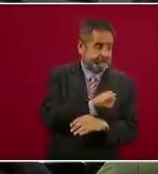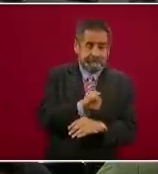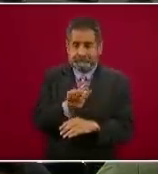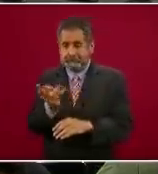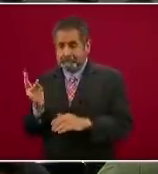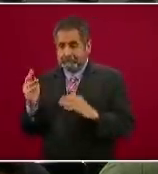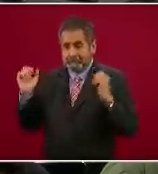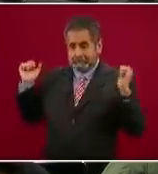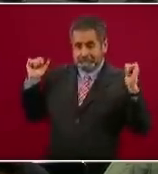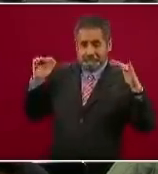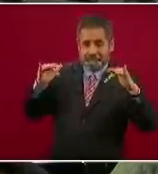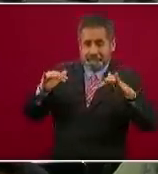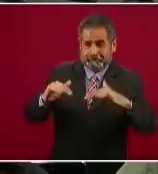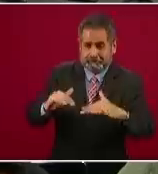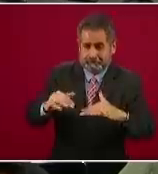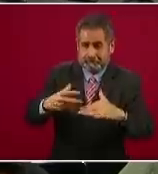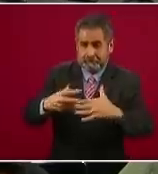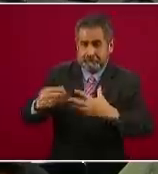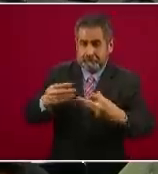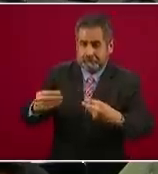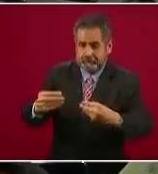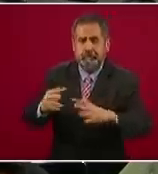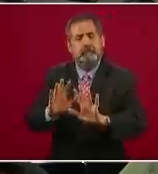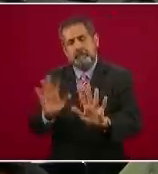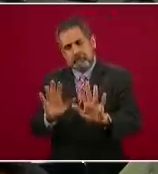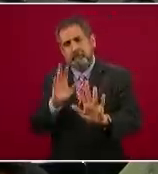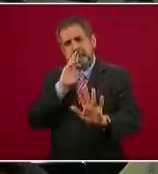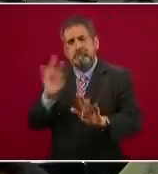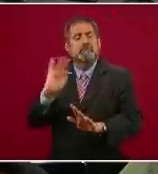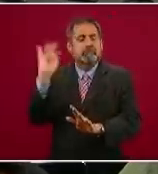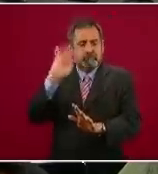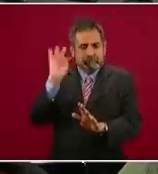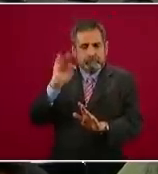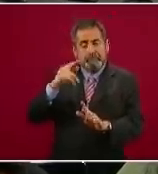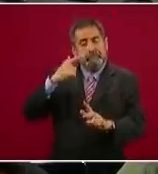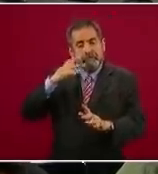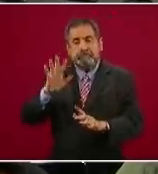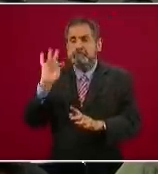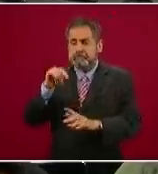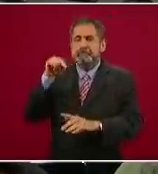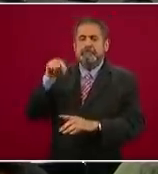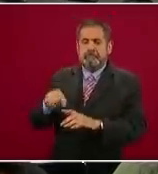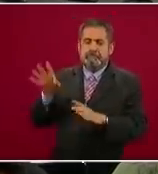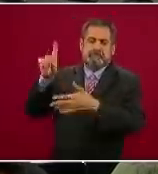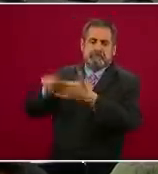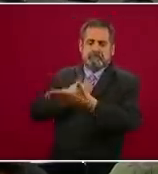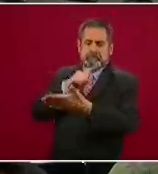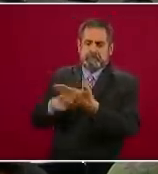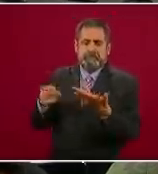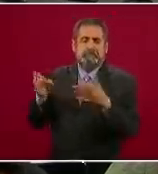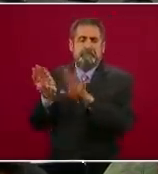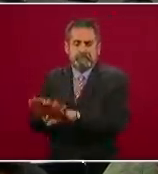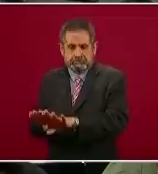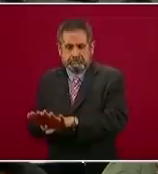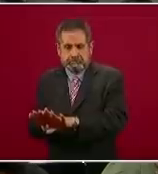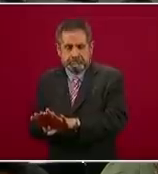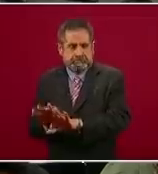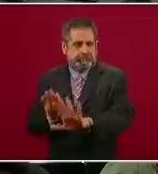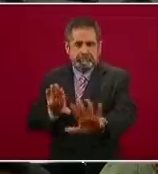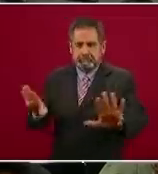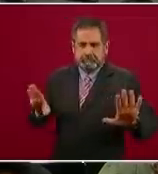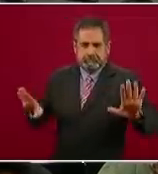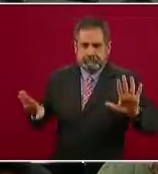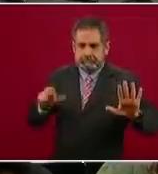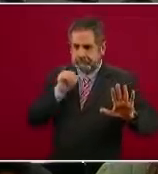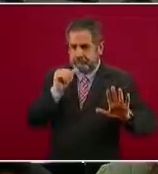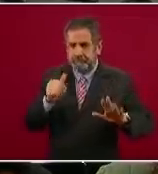la recomendación de cierre de estos espacios públicos. No necesariamente en el estado vecino o en todos los demás estados